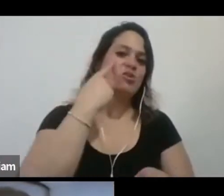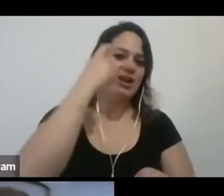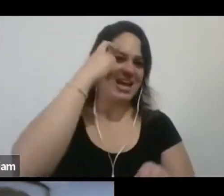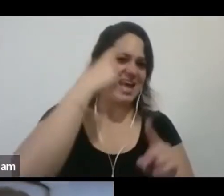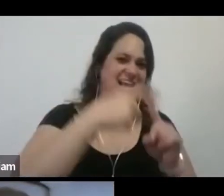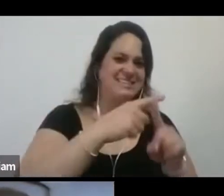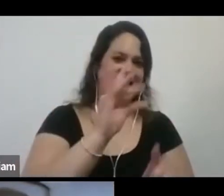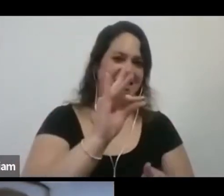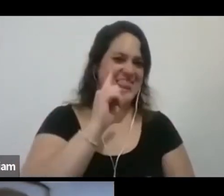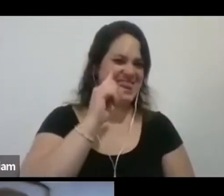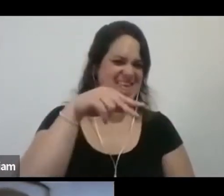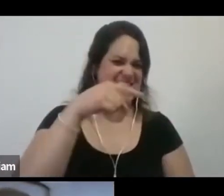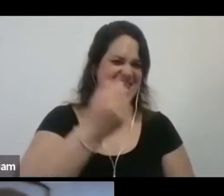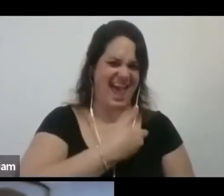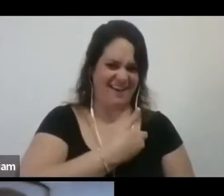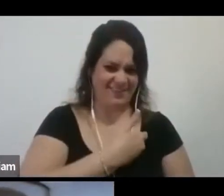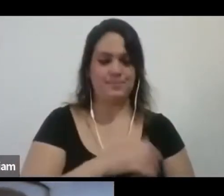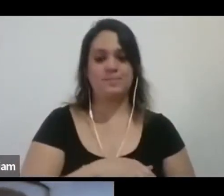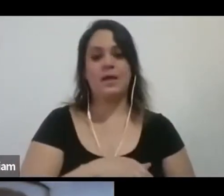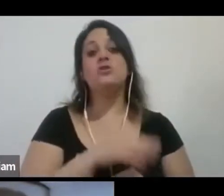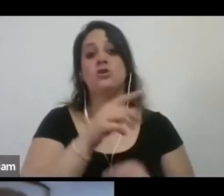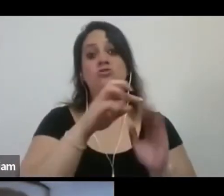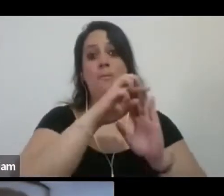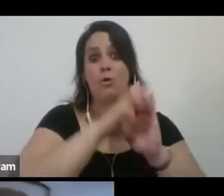programa de familia cuidadora,